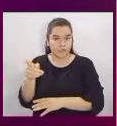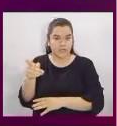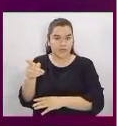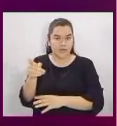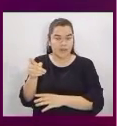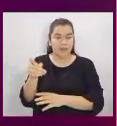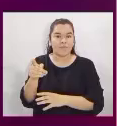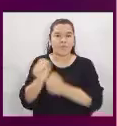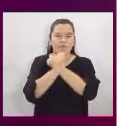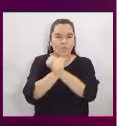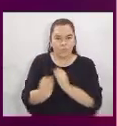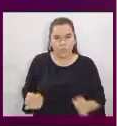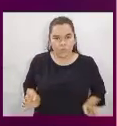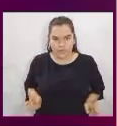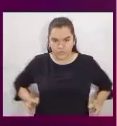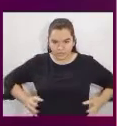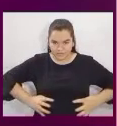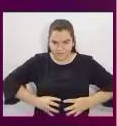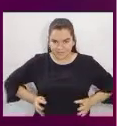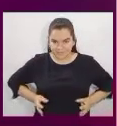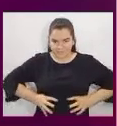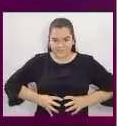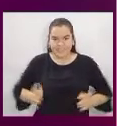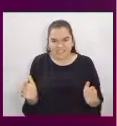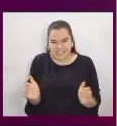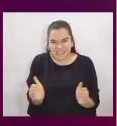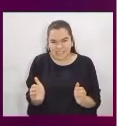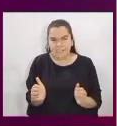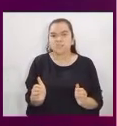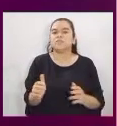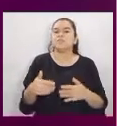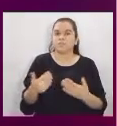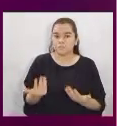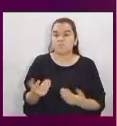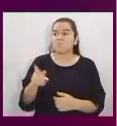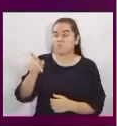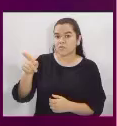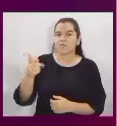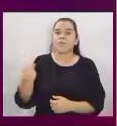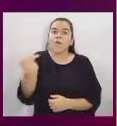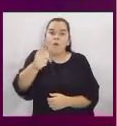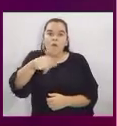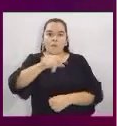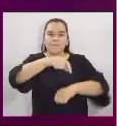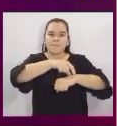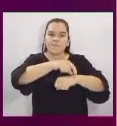envió, además, por el asunto de la caja estrecha, de la caja torácica estrecha, a